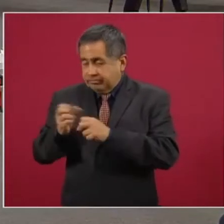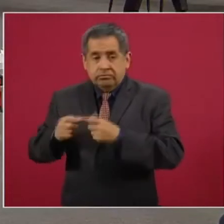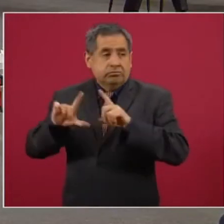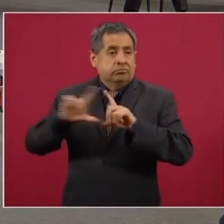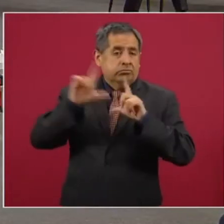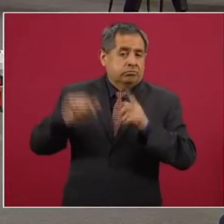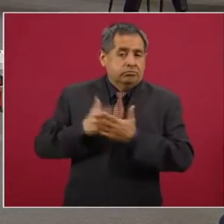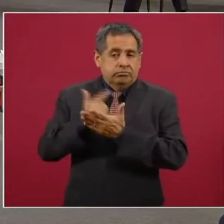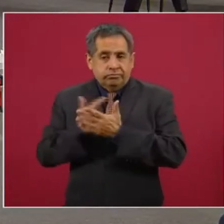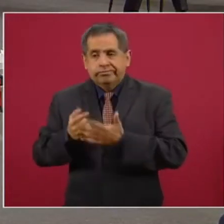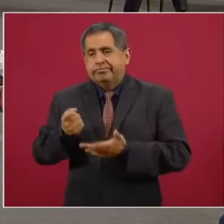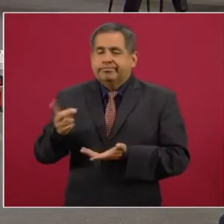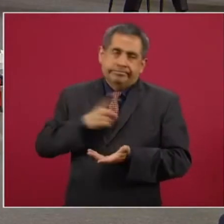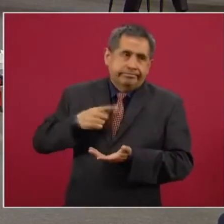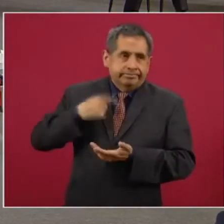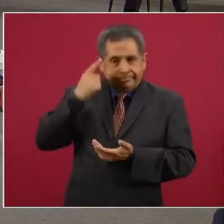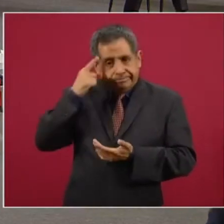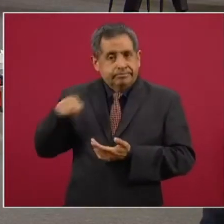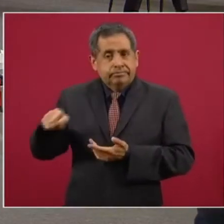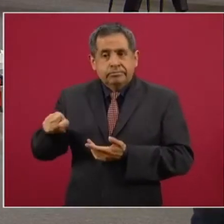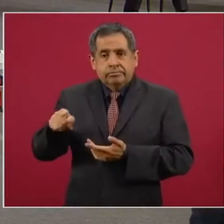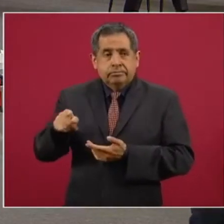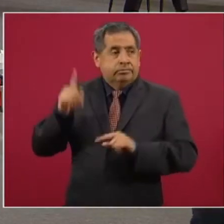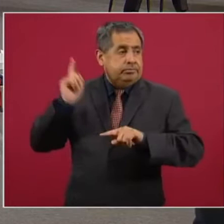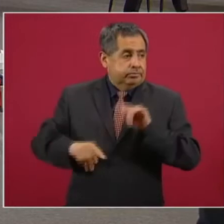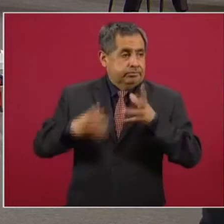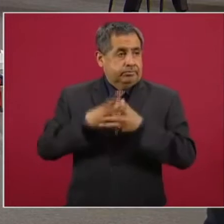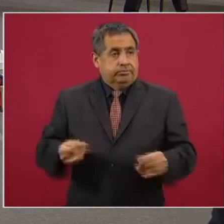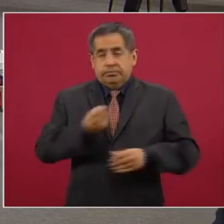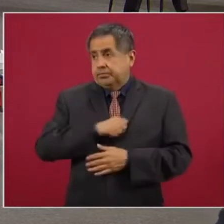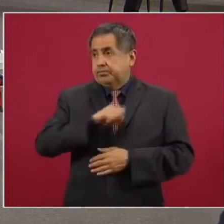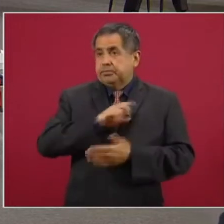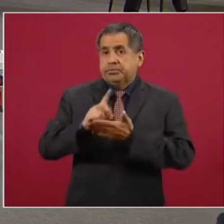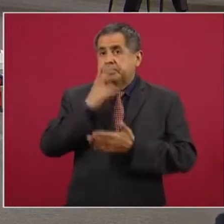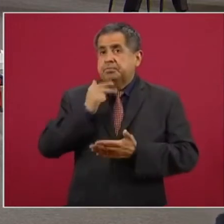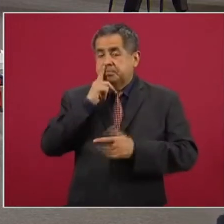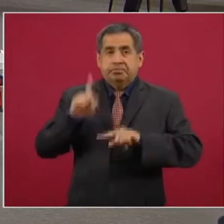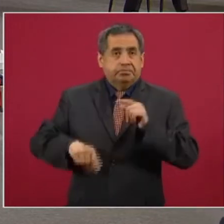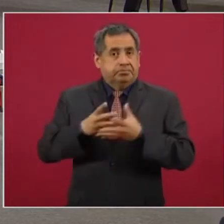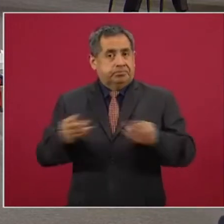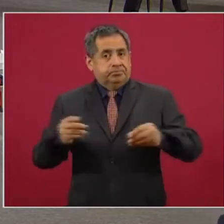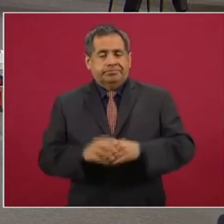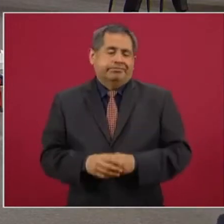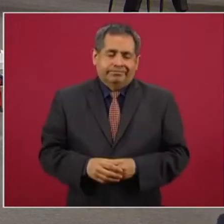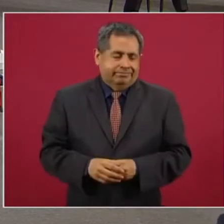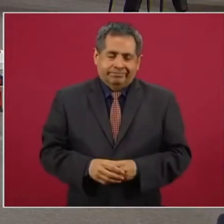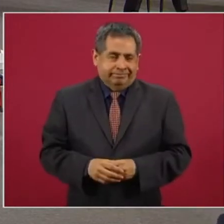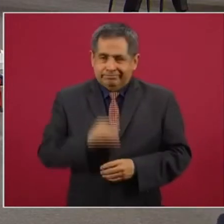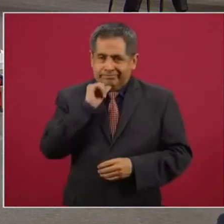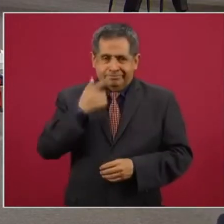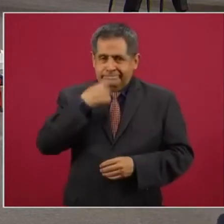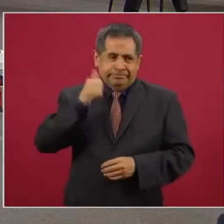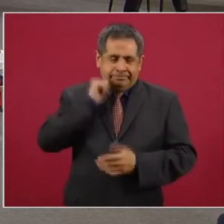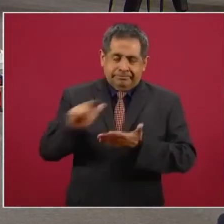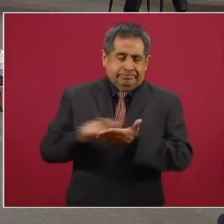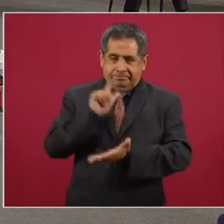de Diabetes tiene sentido porque nadie deja de tener diabetes. Puede tener mejor control de su diabetes, puede tener un buen